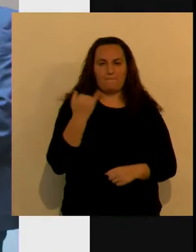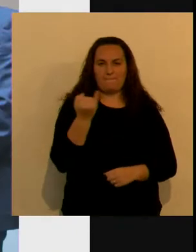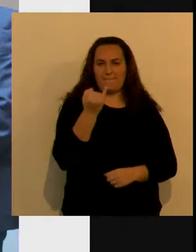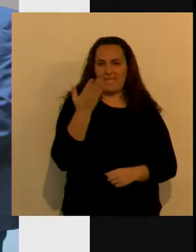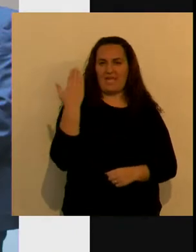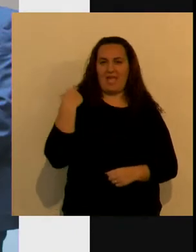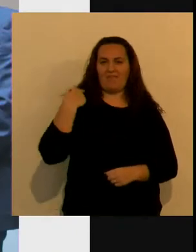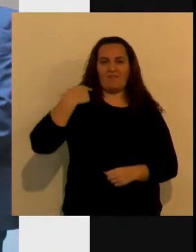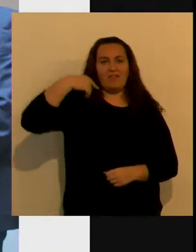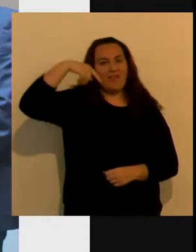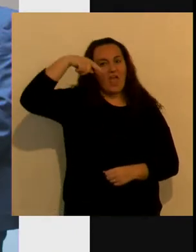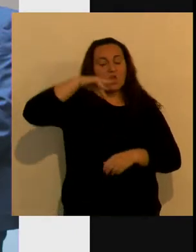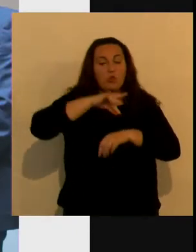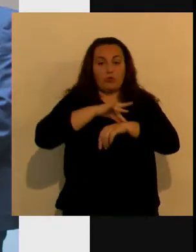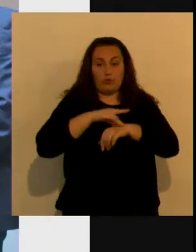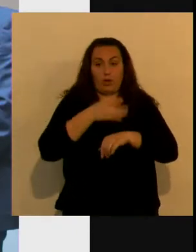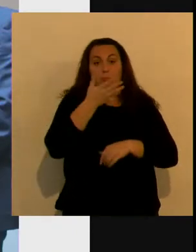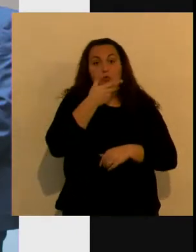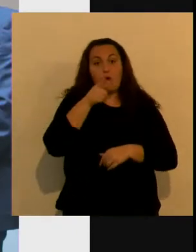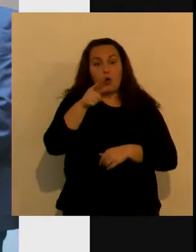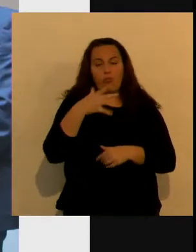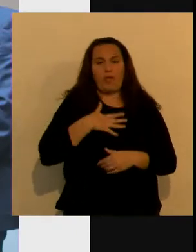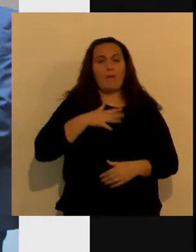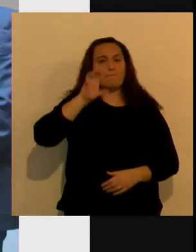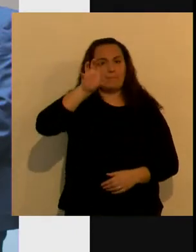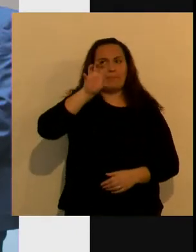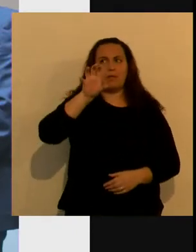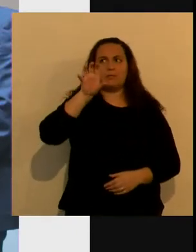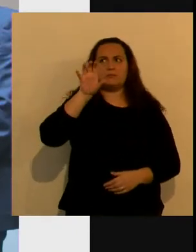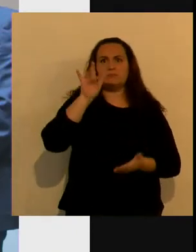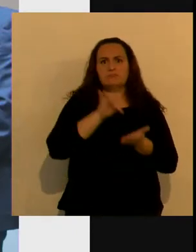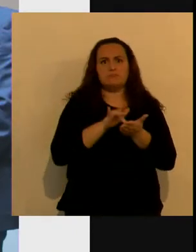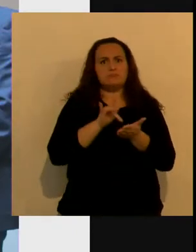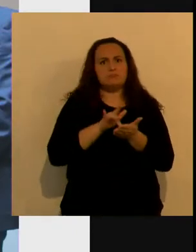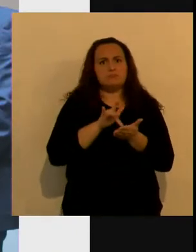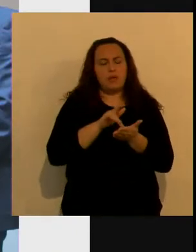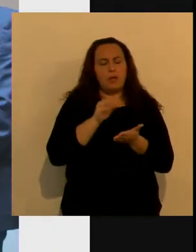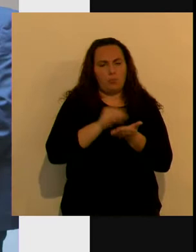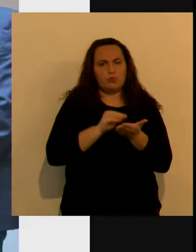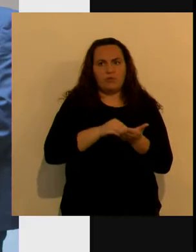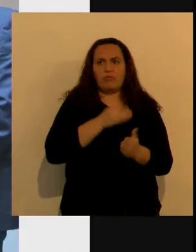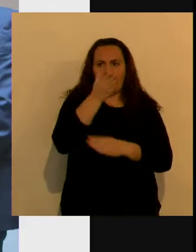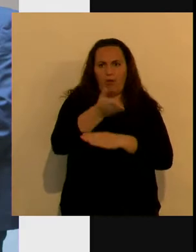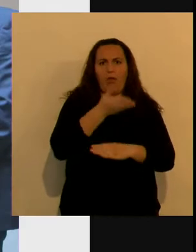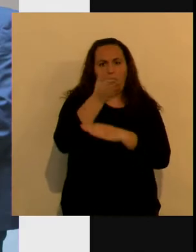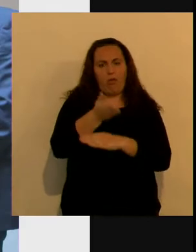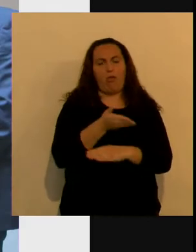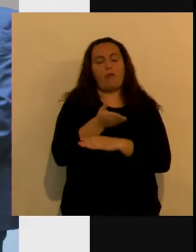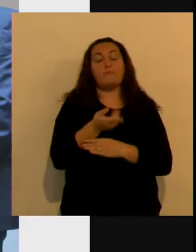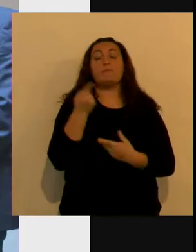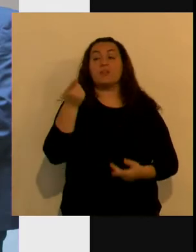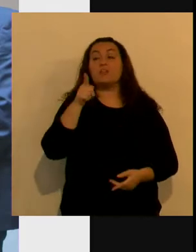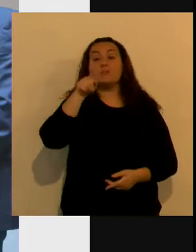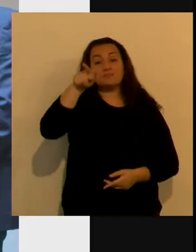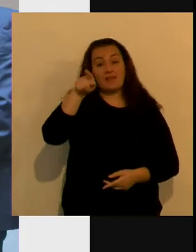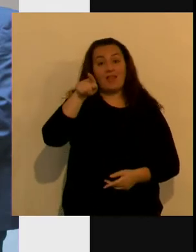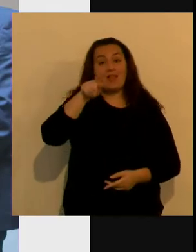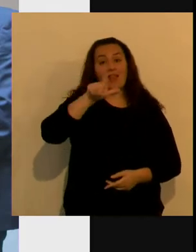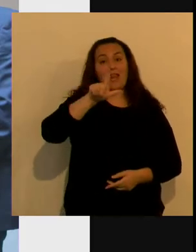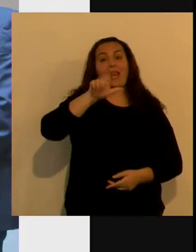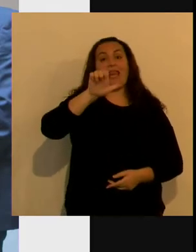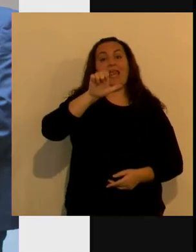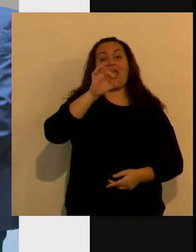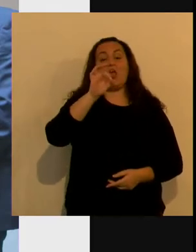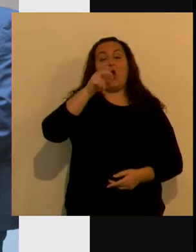le conocía, estuvo muchas veces en mi país. Y entonces Leonov contó que cuando